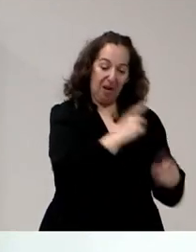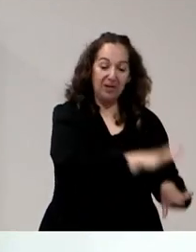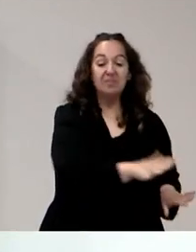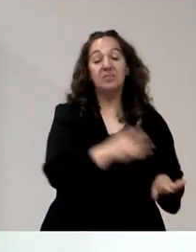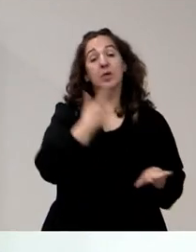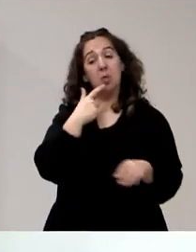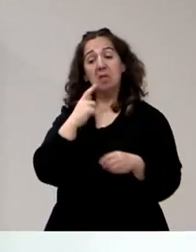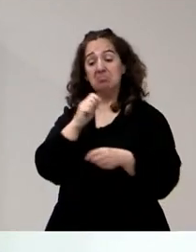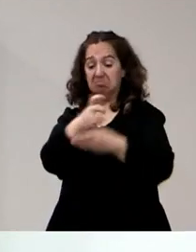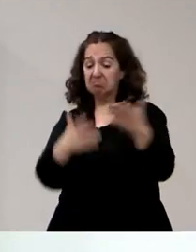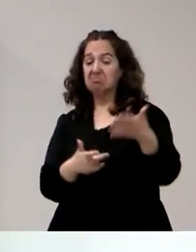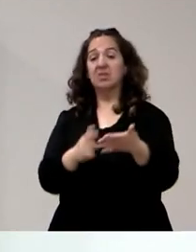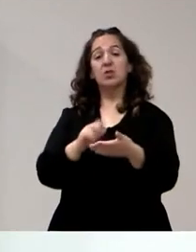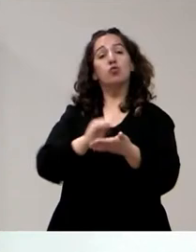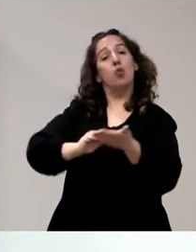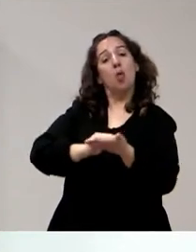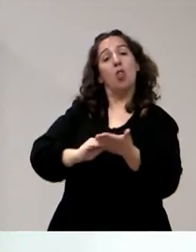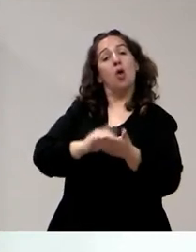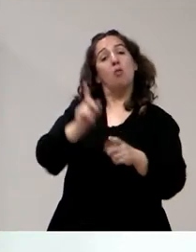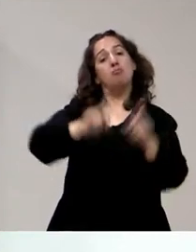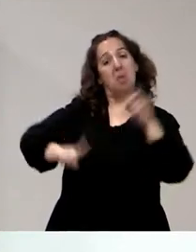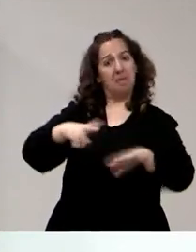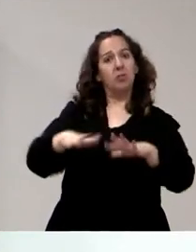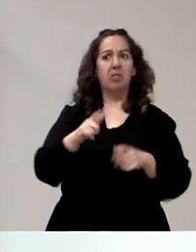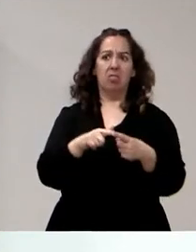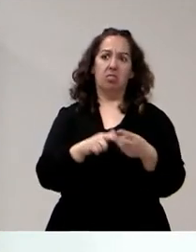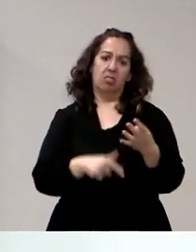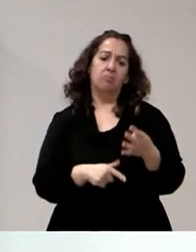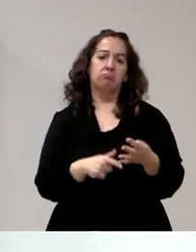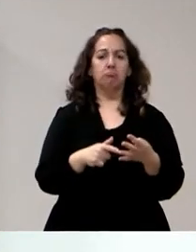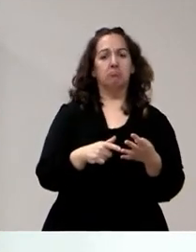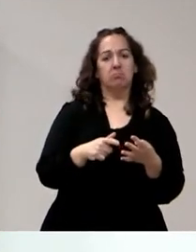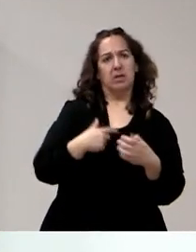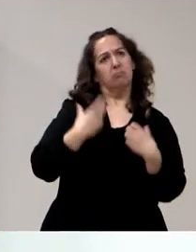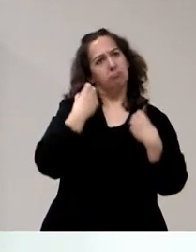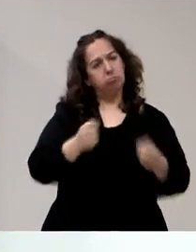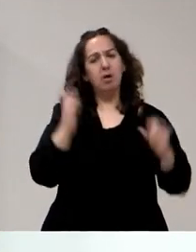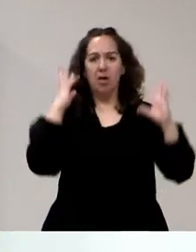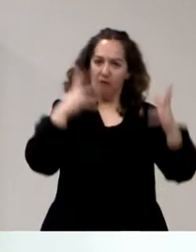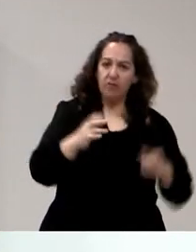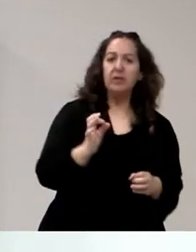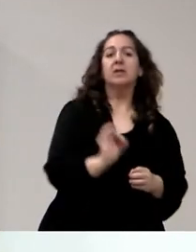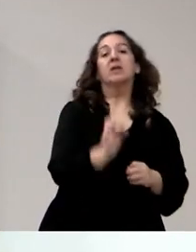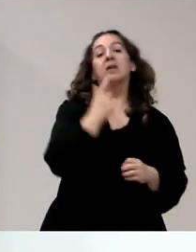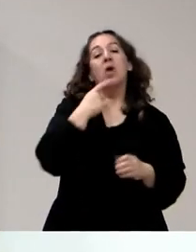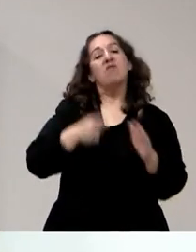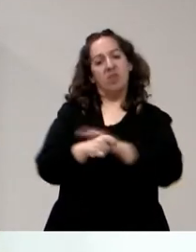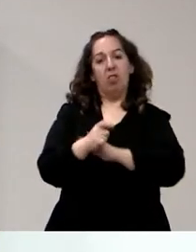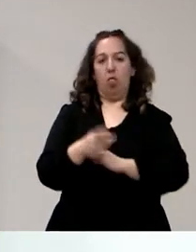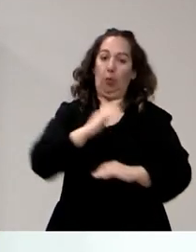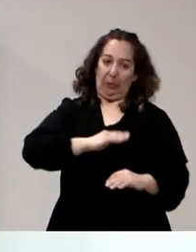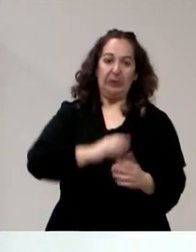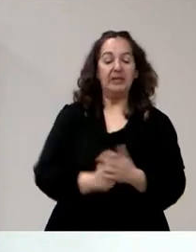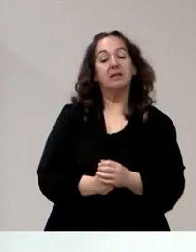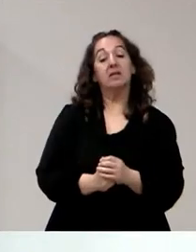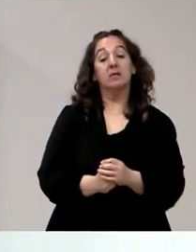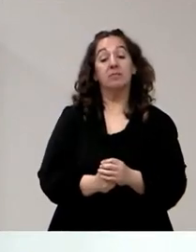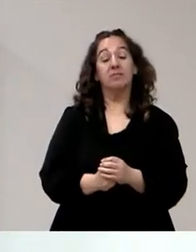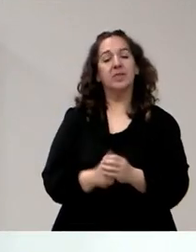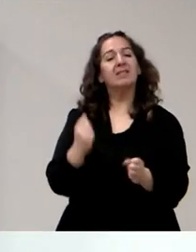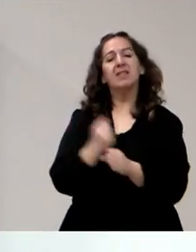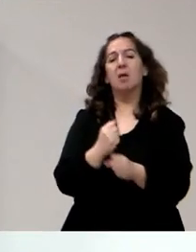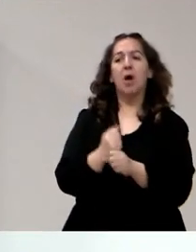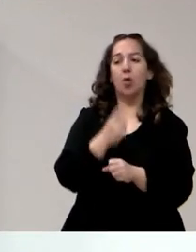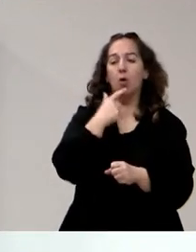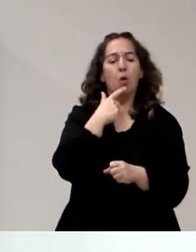dar solución a los problemas de de movilidad que acucian a cantabria es muy importante muy intensa con una gran financiación un trabajo marcado por